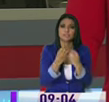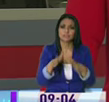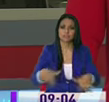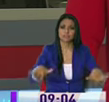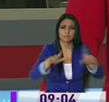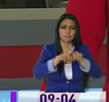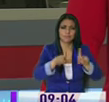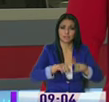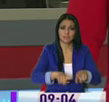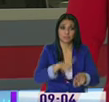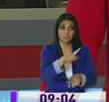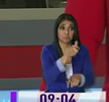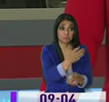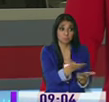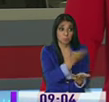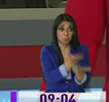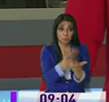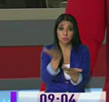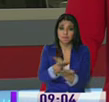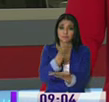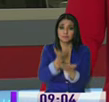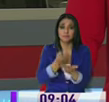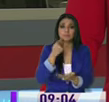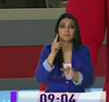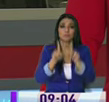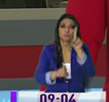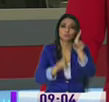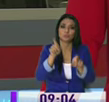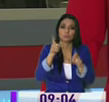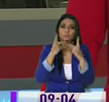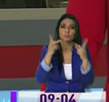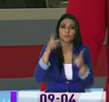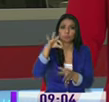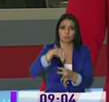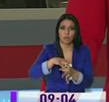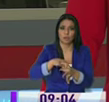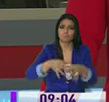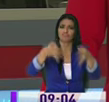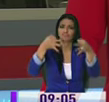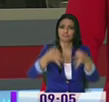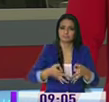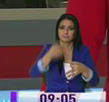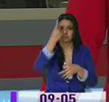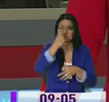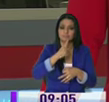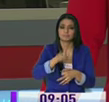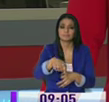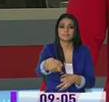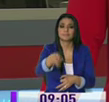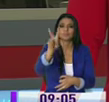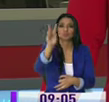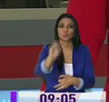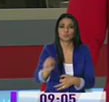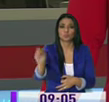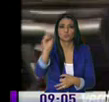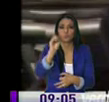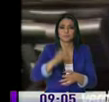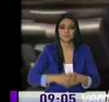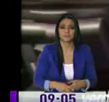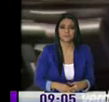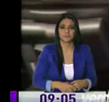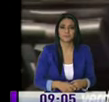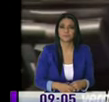a que establezcan sus propuestas para la consulta popular cuya presentación oficial se realizará el próximo 2 de octubre